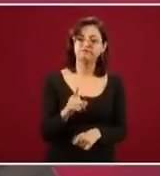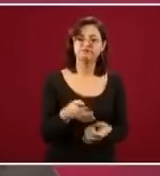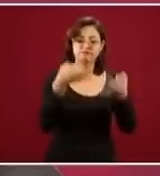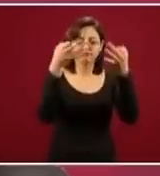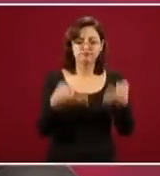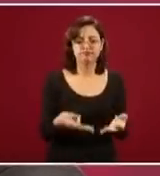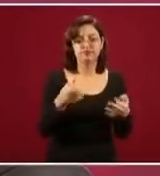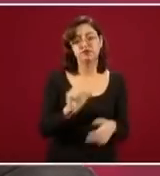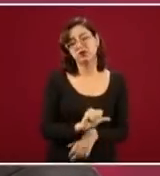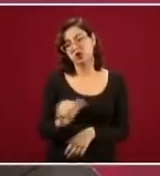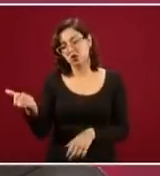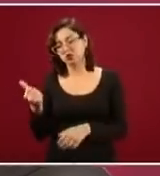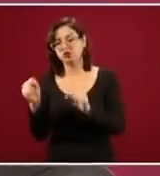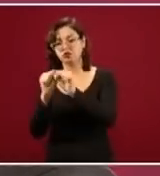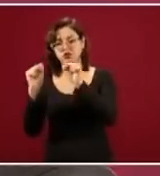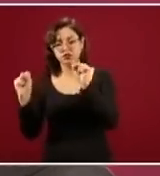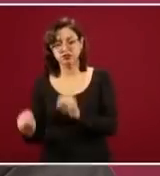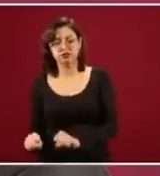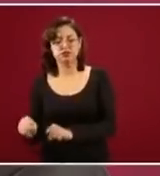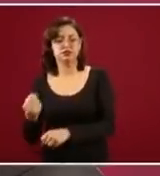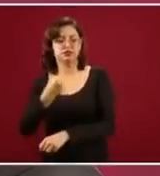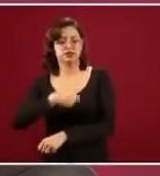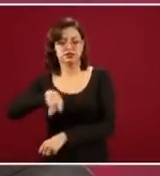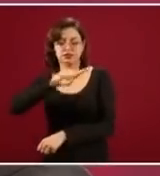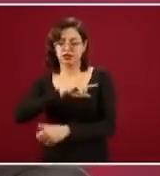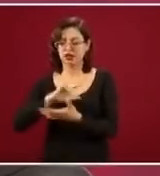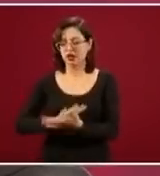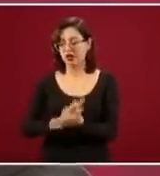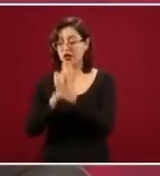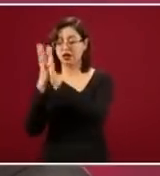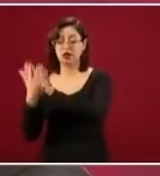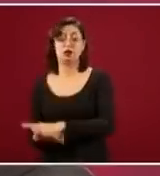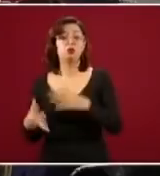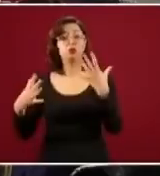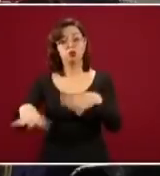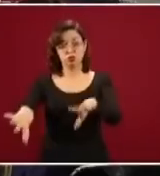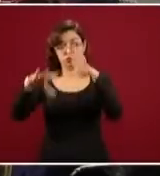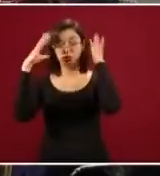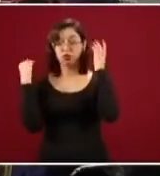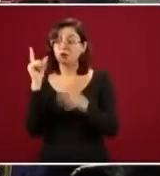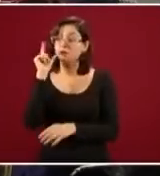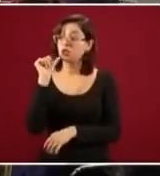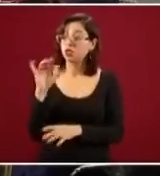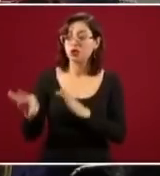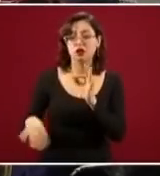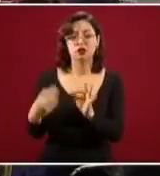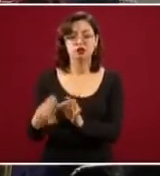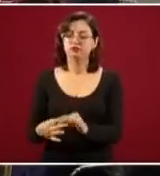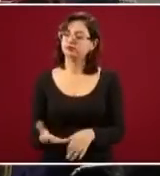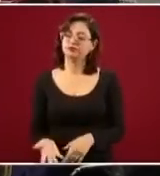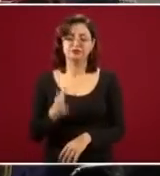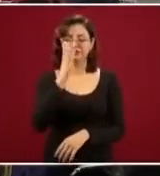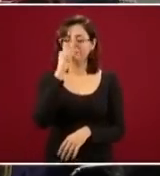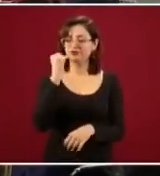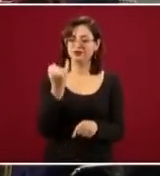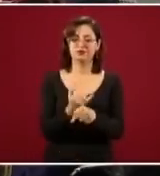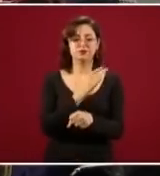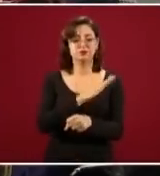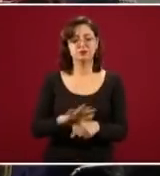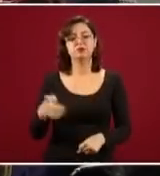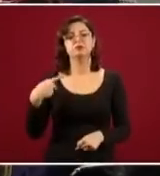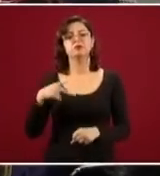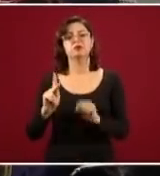transformación del sistema de salud. No se puede cambiar de la noche a la mañana el sistema, pero tenemos un compromiso de que a lo largo de